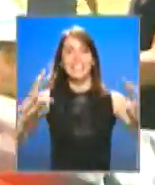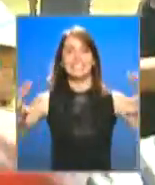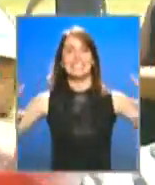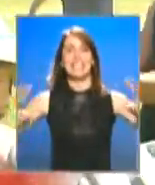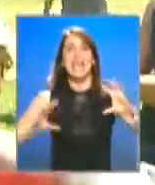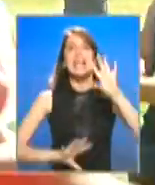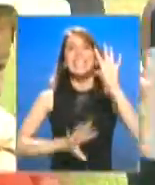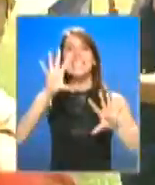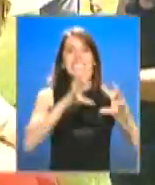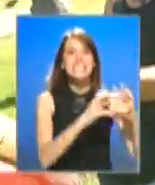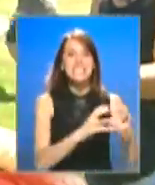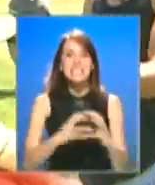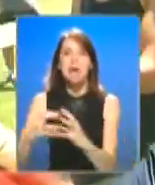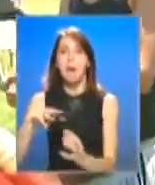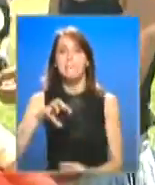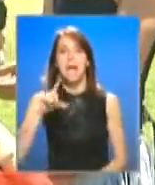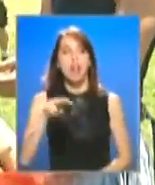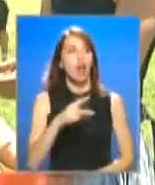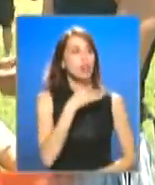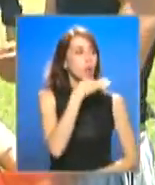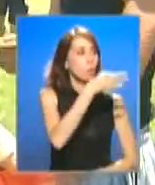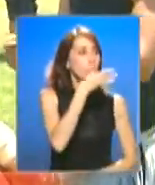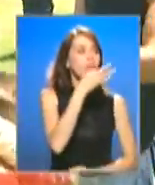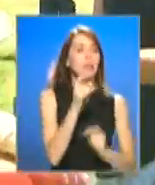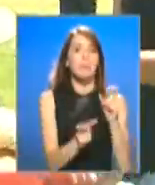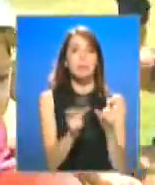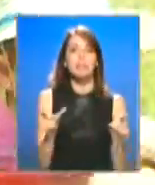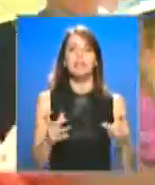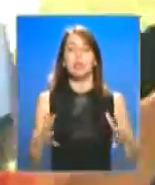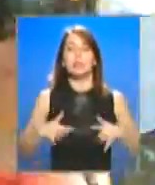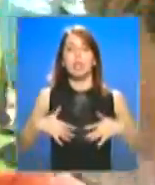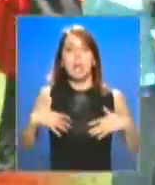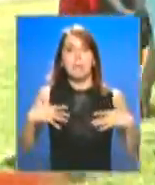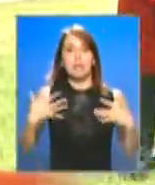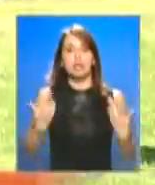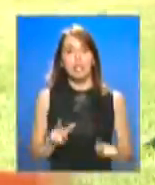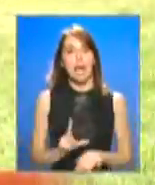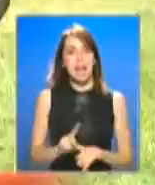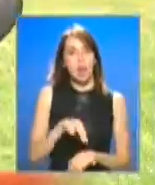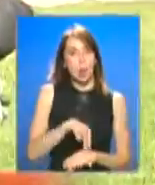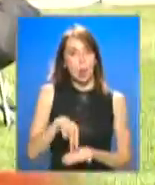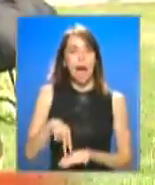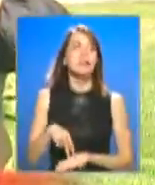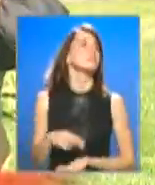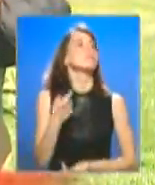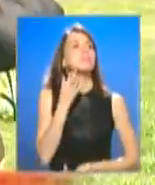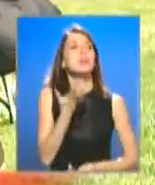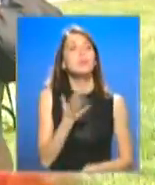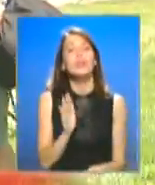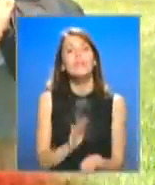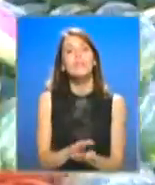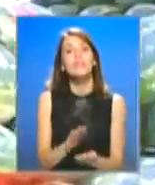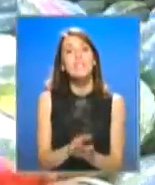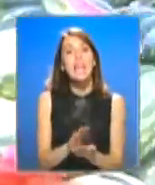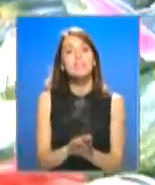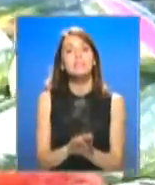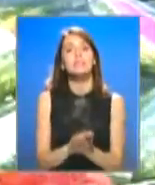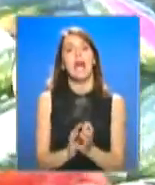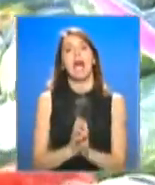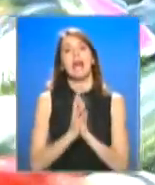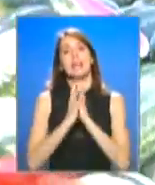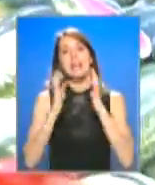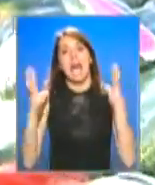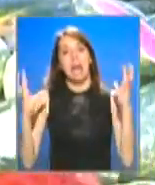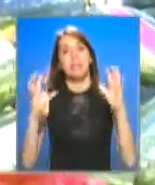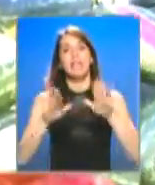15 melones. ¿Ves, Mónica? Como te contaba, la gente está bastante emocionada en este lugar, ya que por supuesto la fiesta es en